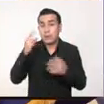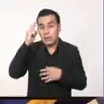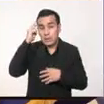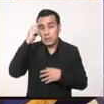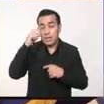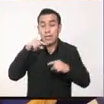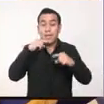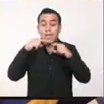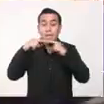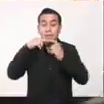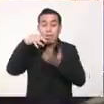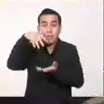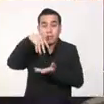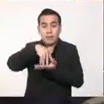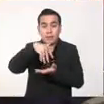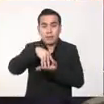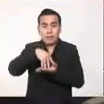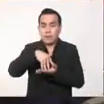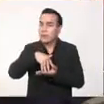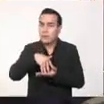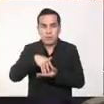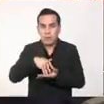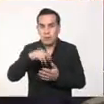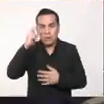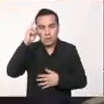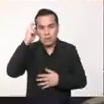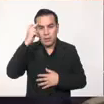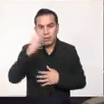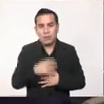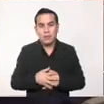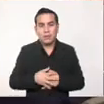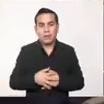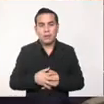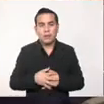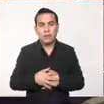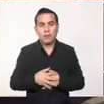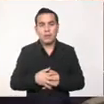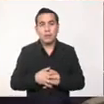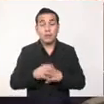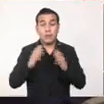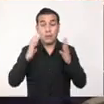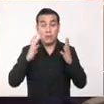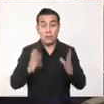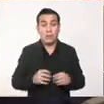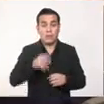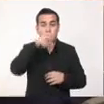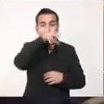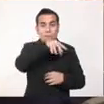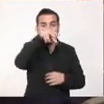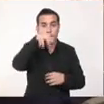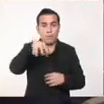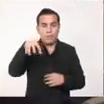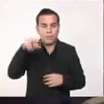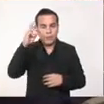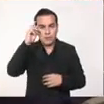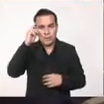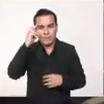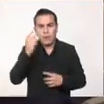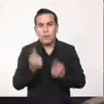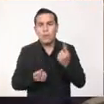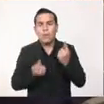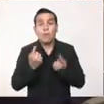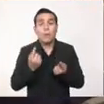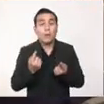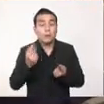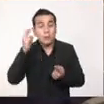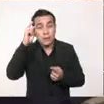de democracia no es que los poderes fácticos tengan una cuota de poder en el gobierno.